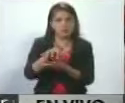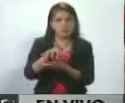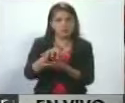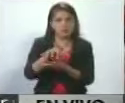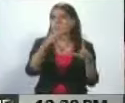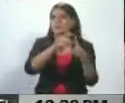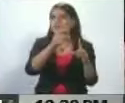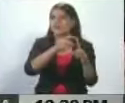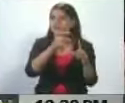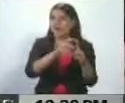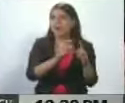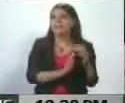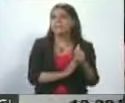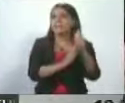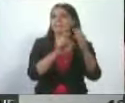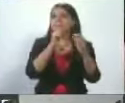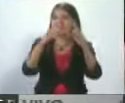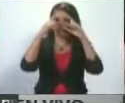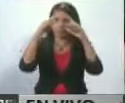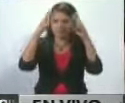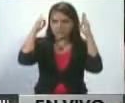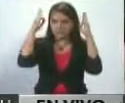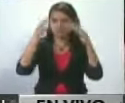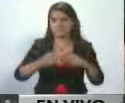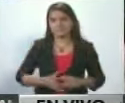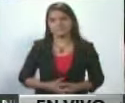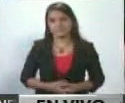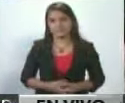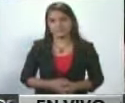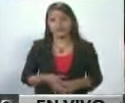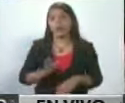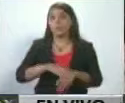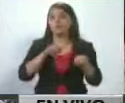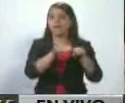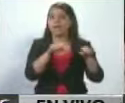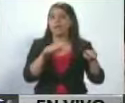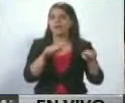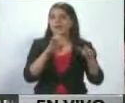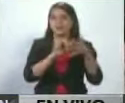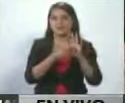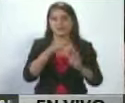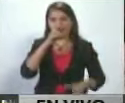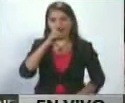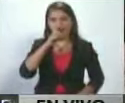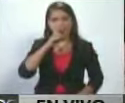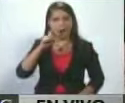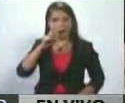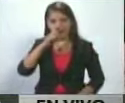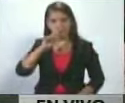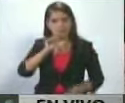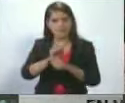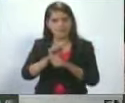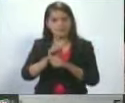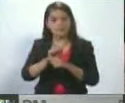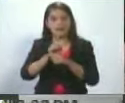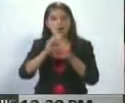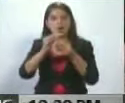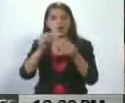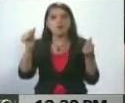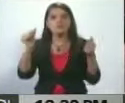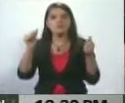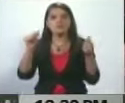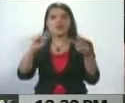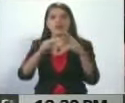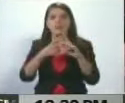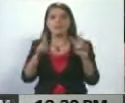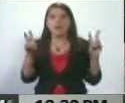encabezados por Henry Ramos Alud, porque ellos son una amenaza saben, para la paz de Venezuela. Sobre todo